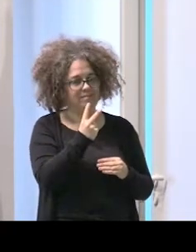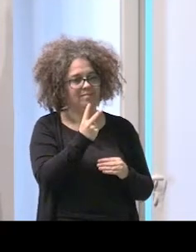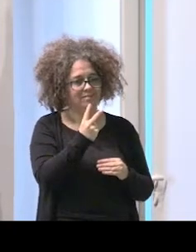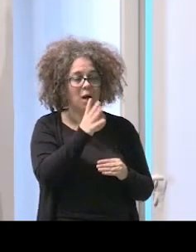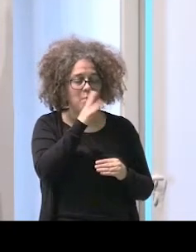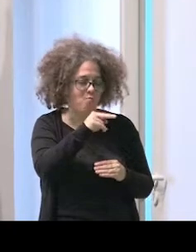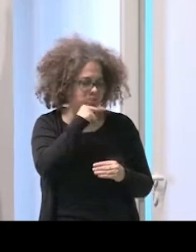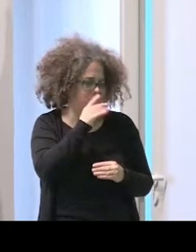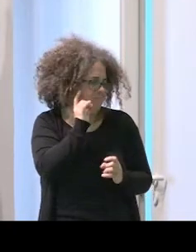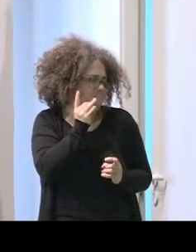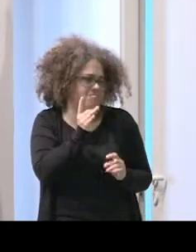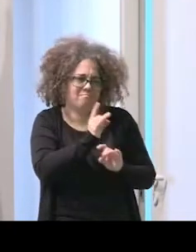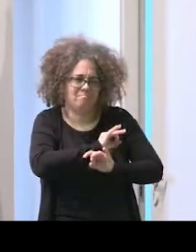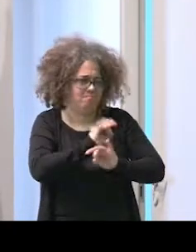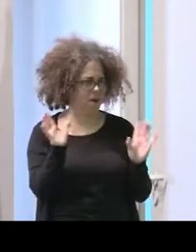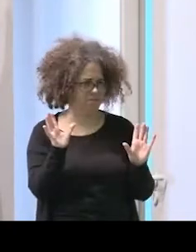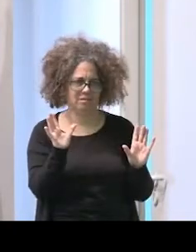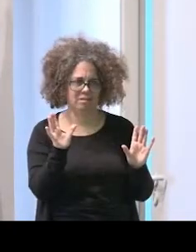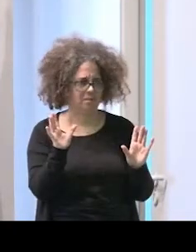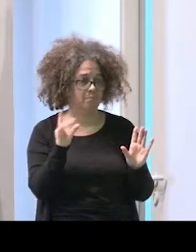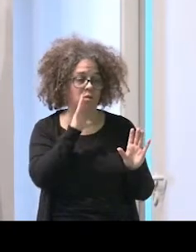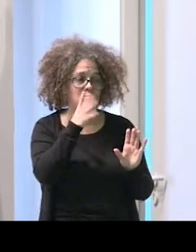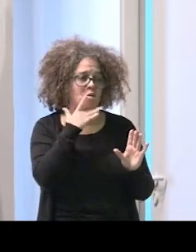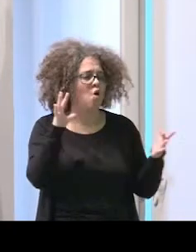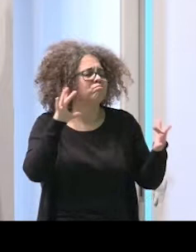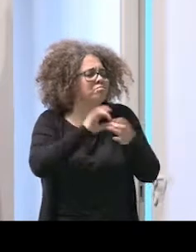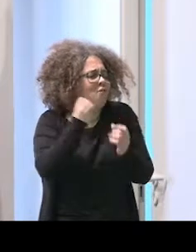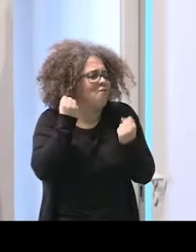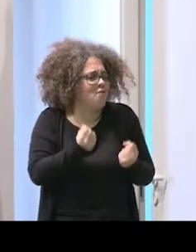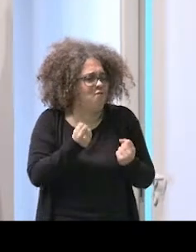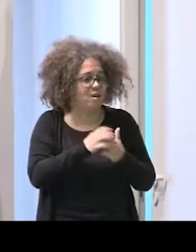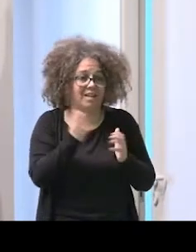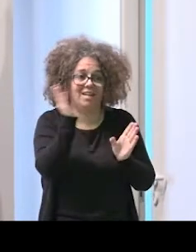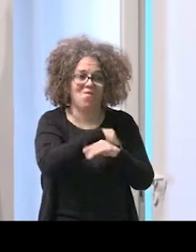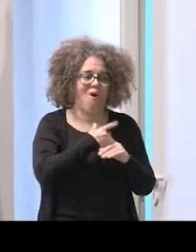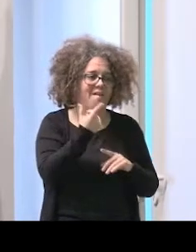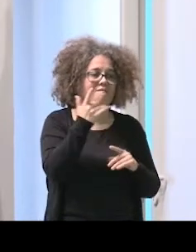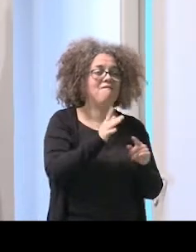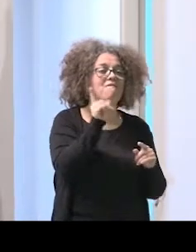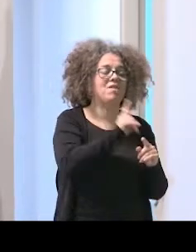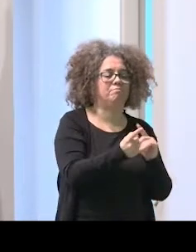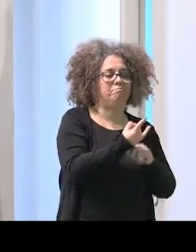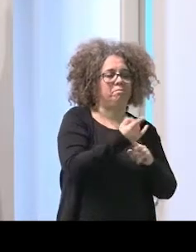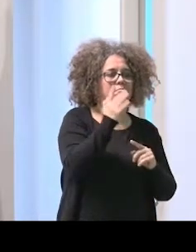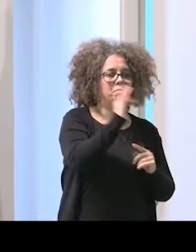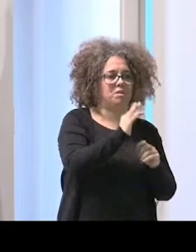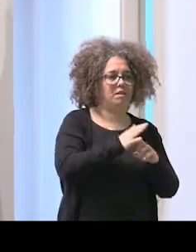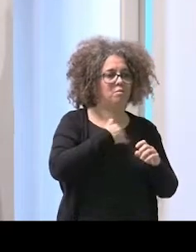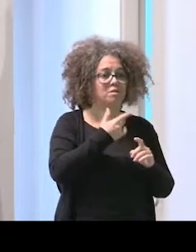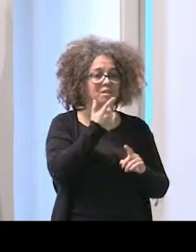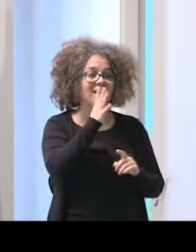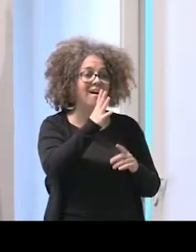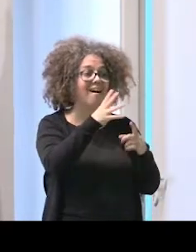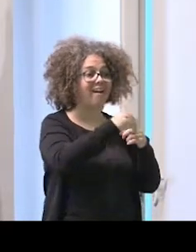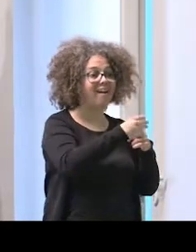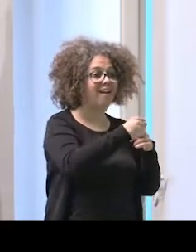¿vale? Tiene una sensibilidad de especificidad altísima y no tiene el problema de los falsos positivos que te puede producir la lactancia materna, ¿vale? Si la lactancia materna